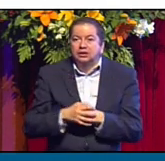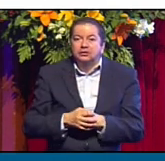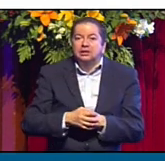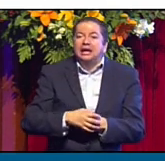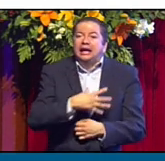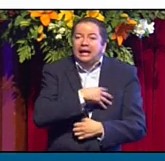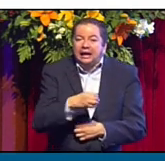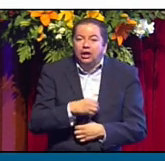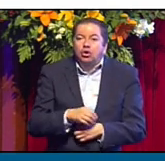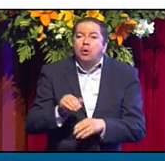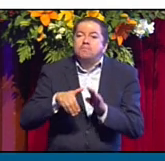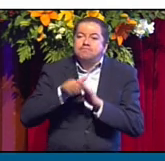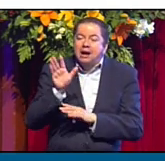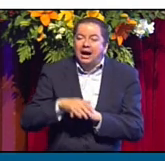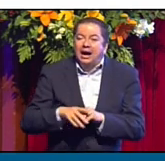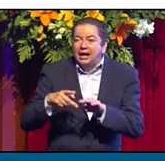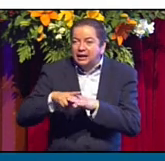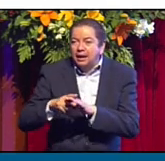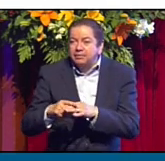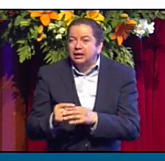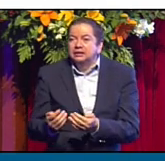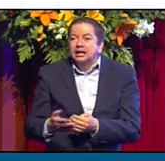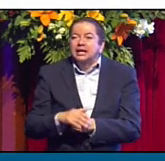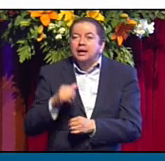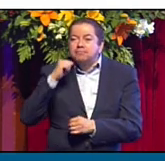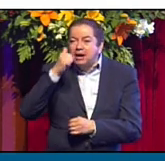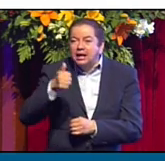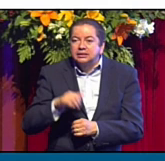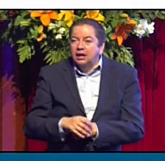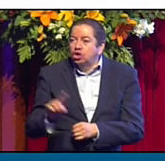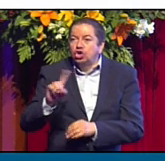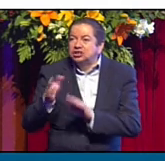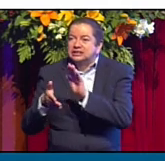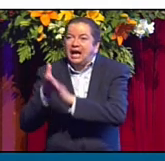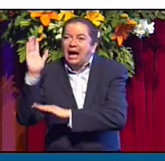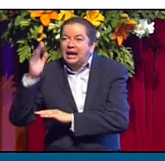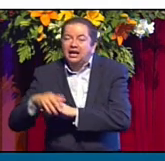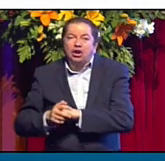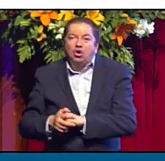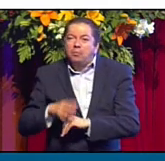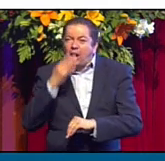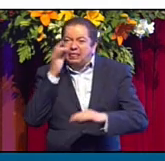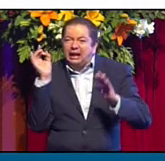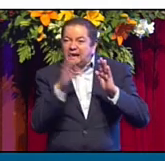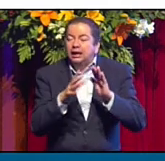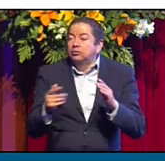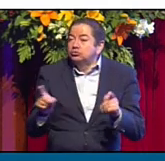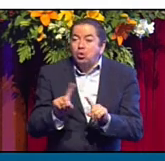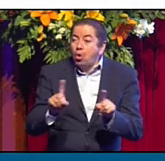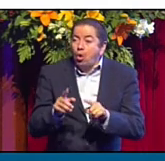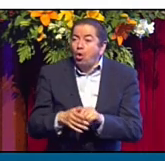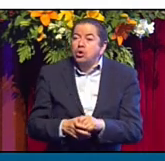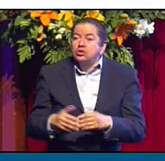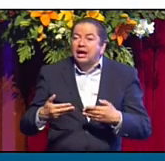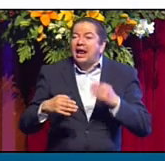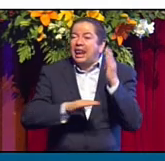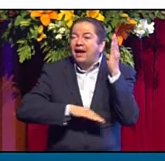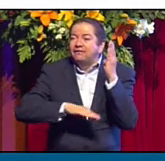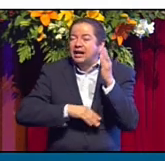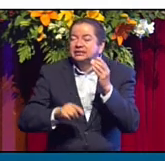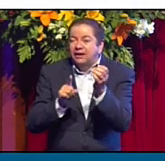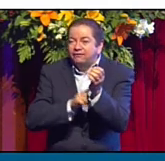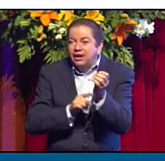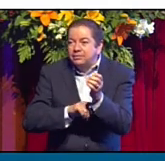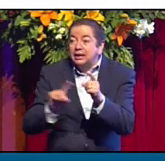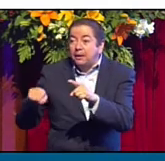de que nuestros hijos tengan más herramientas, que nuestros hijos el día de mañana no salgan a delinquir, que de la base que le entrega la familia y el aporte